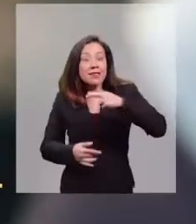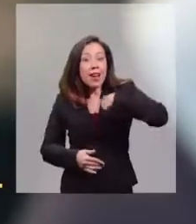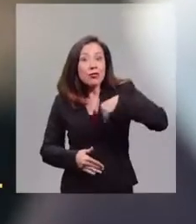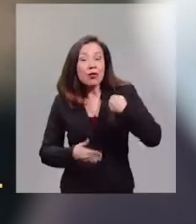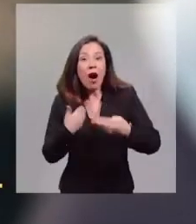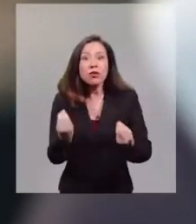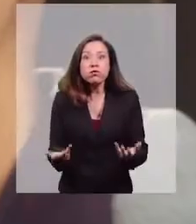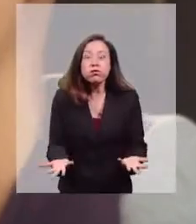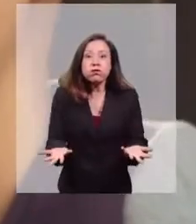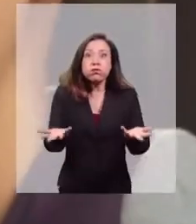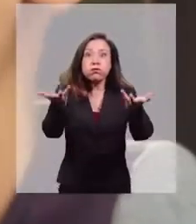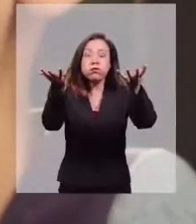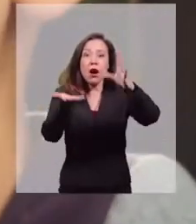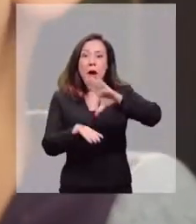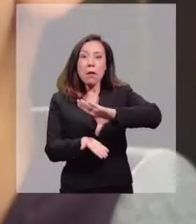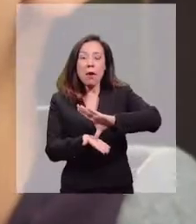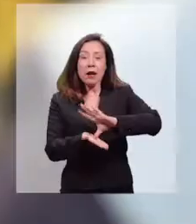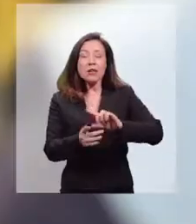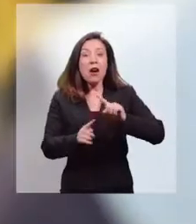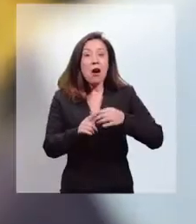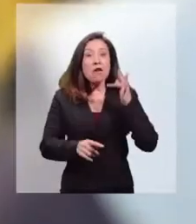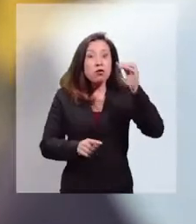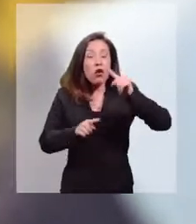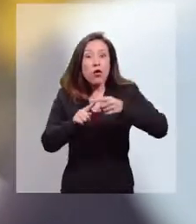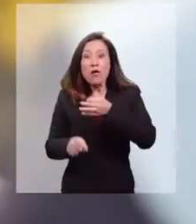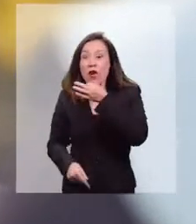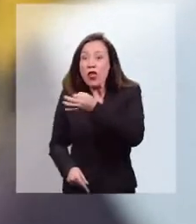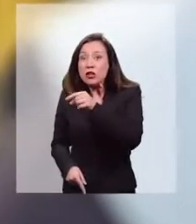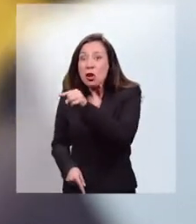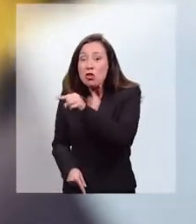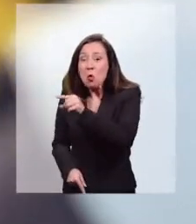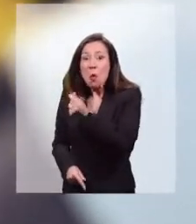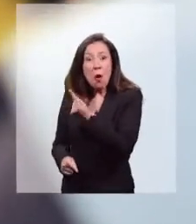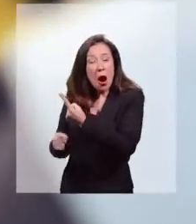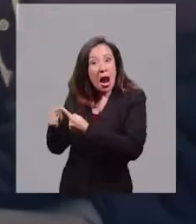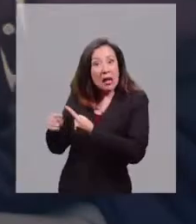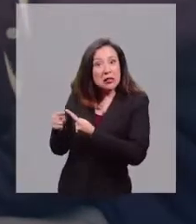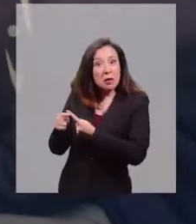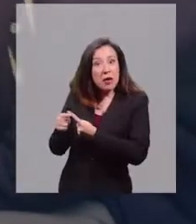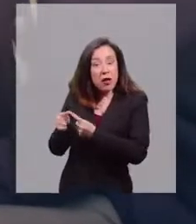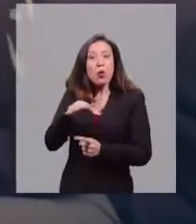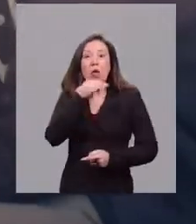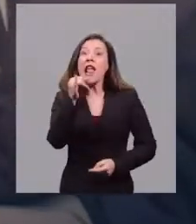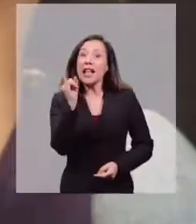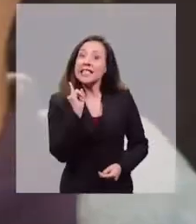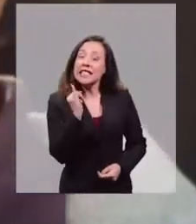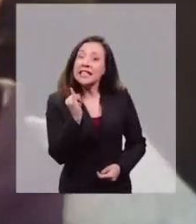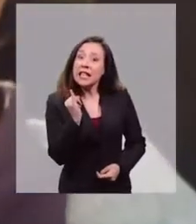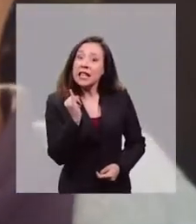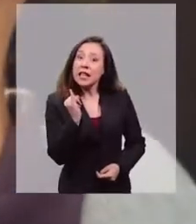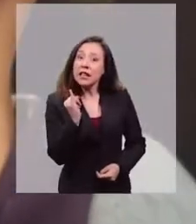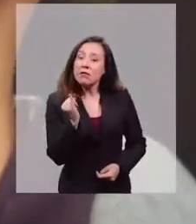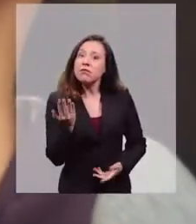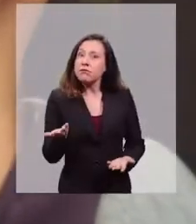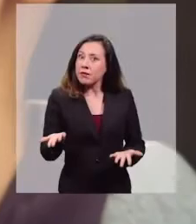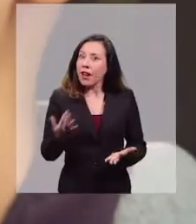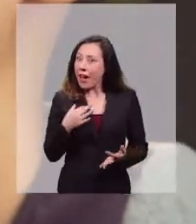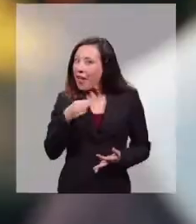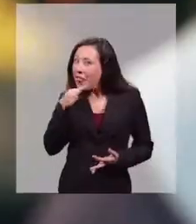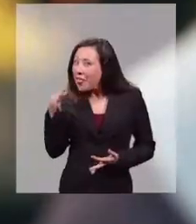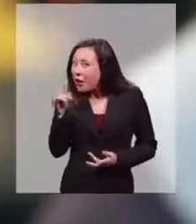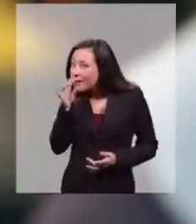motor que mueve este país. Y si te vuelven a decir que eres de clase media, diles que sí. Porque en